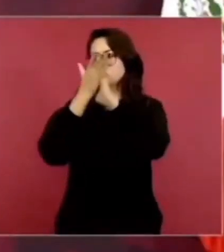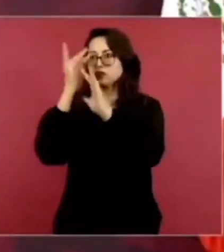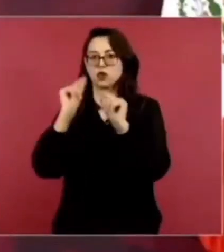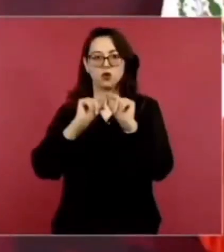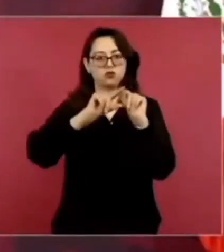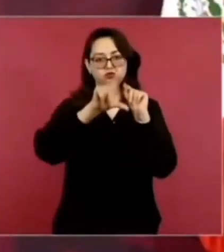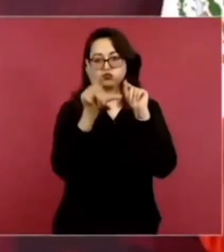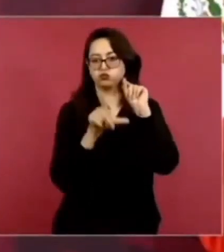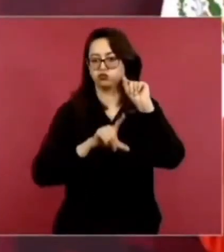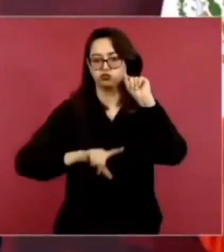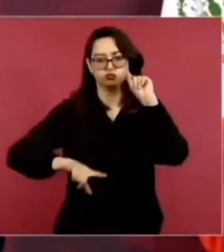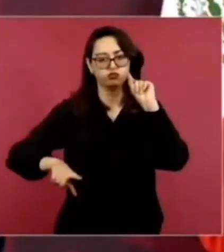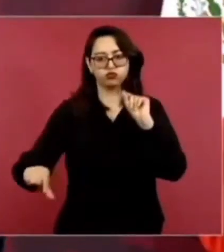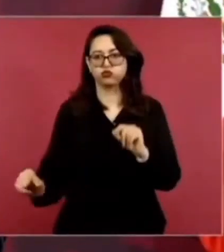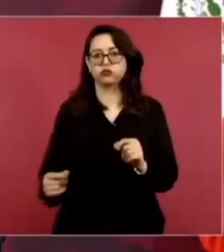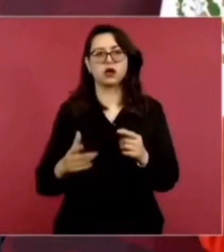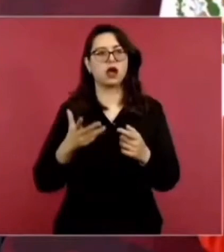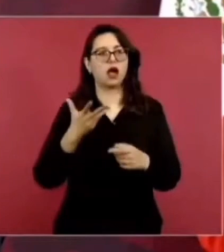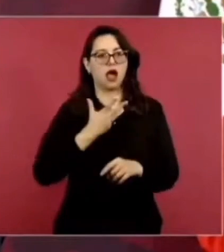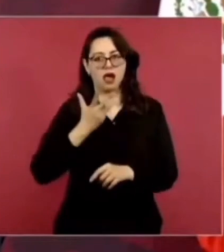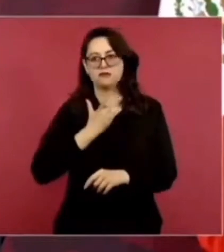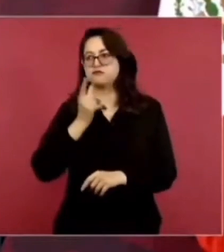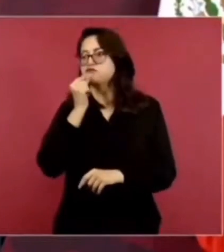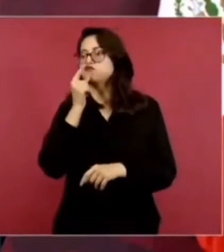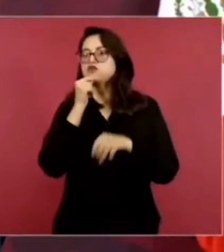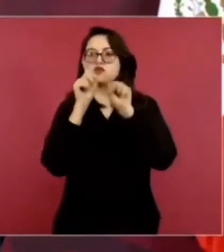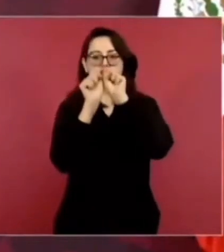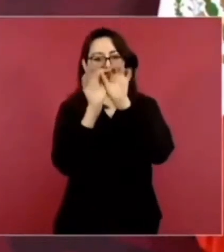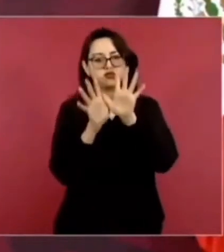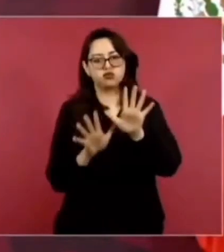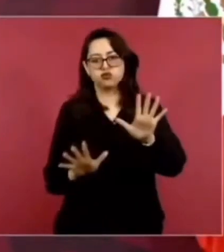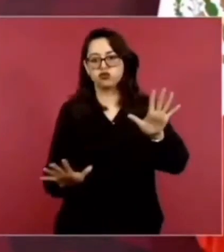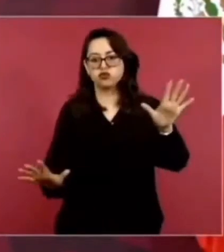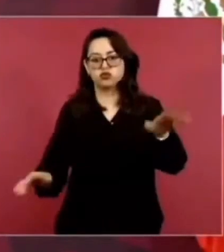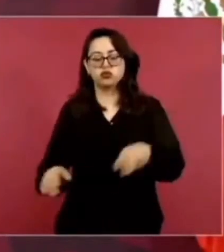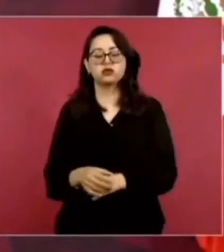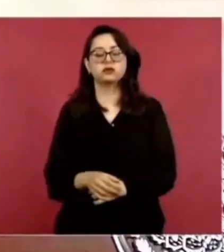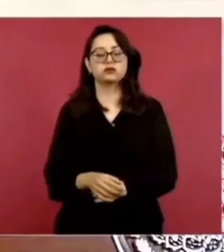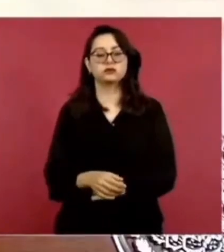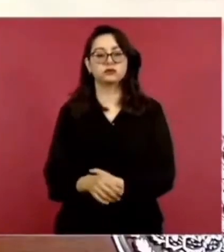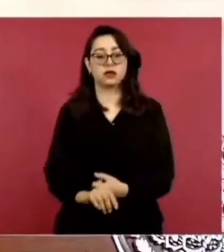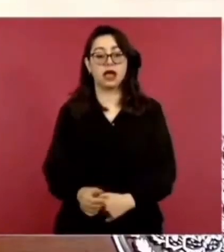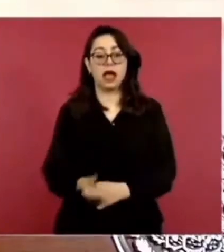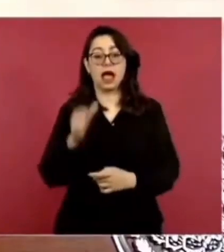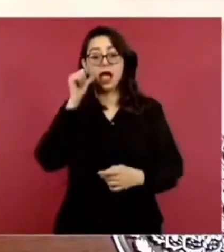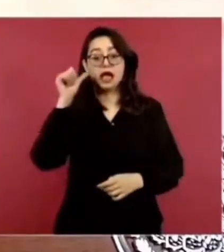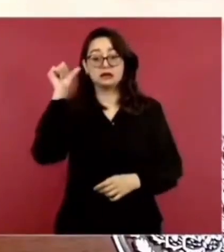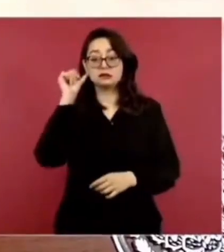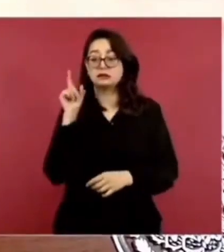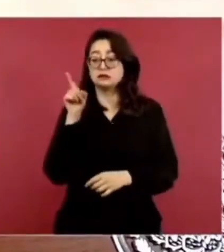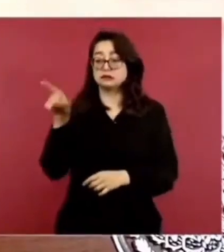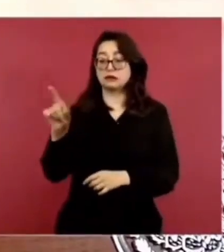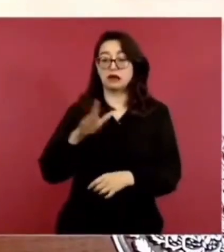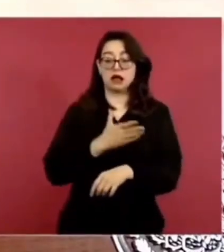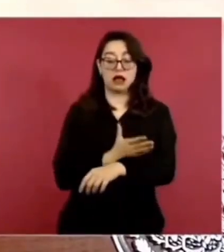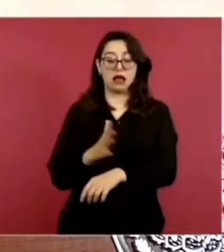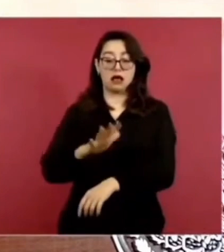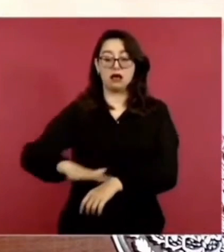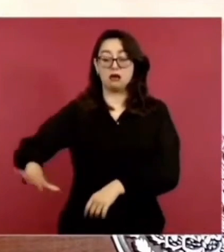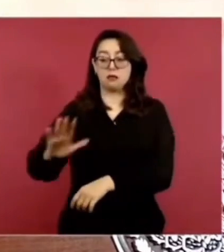que pasa este accidente lamentable en Madero, ahí está la Guardia Nacional, ahí está